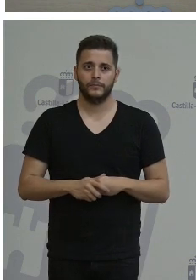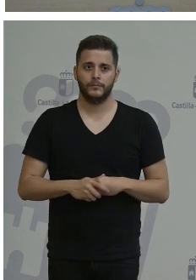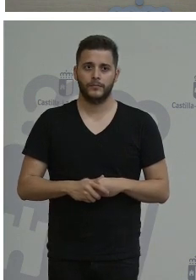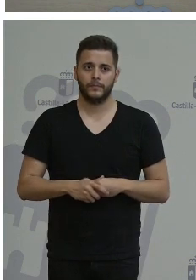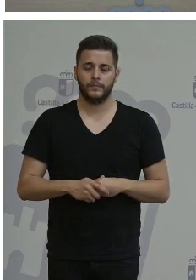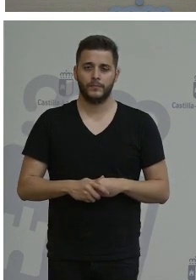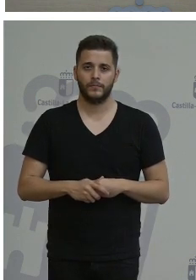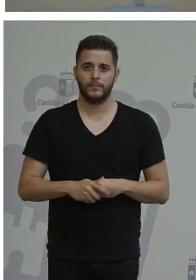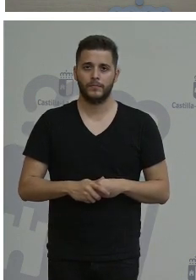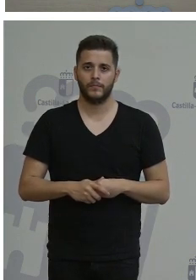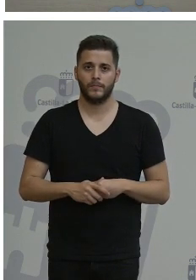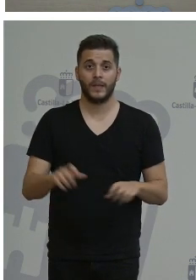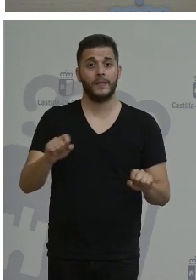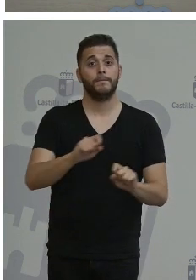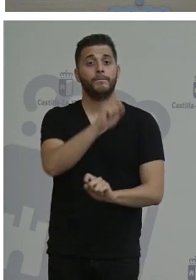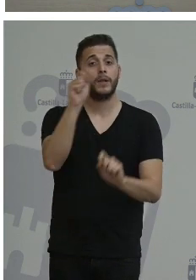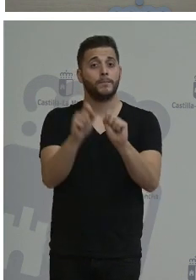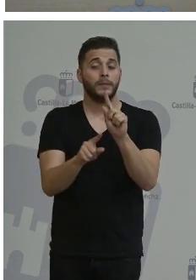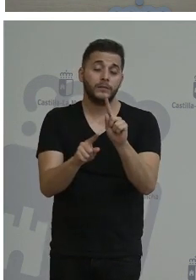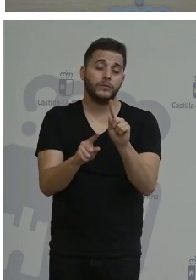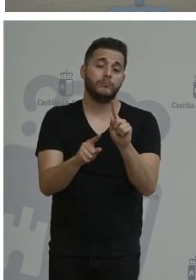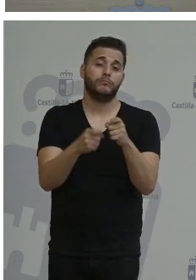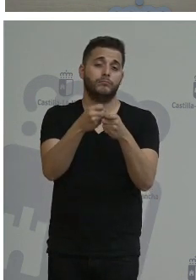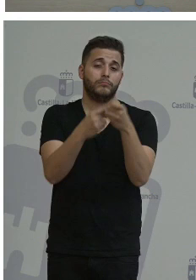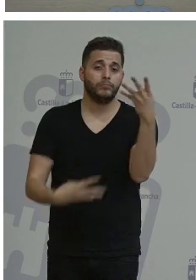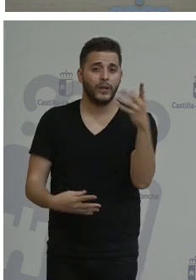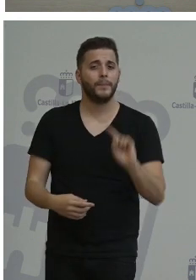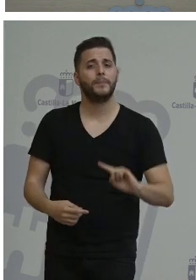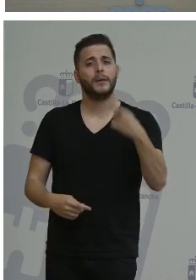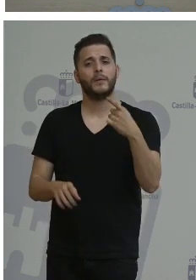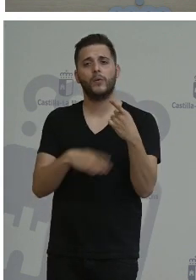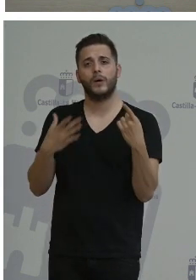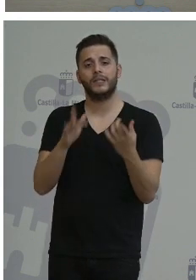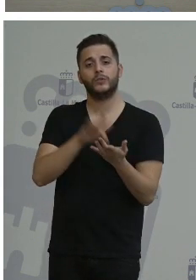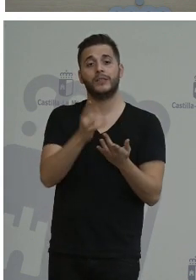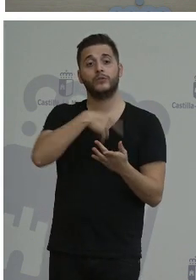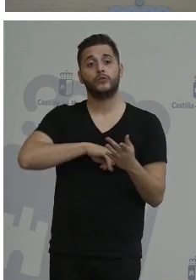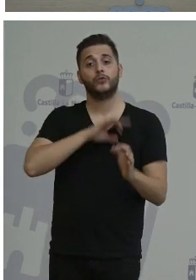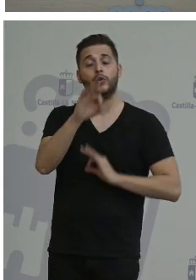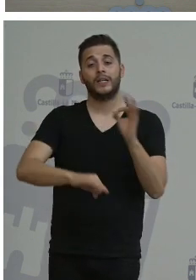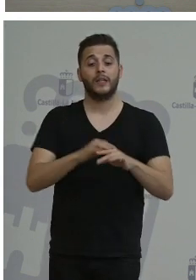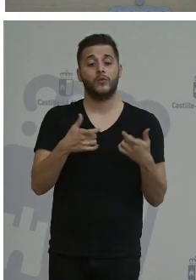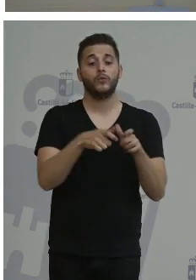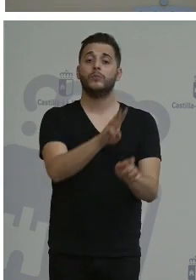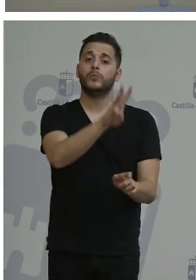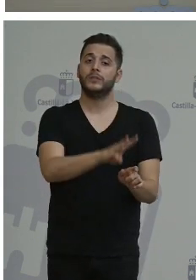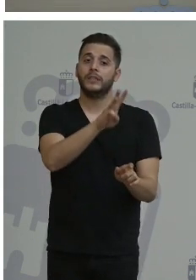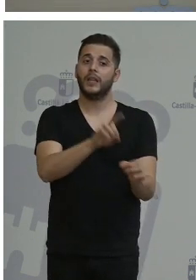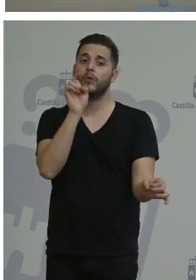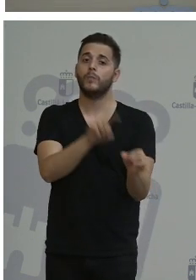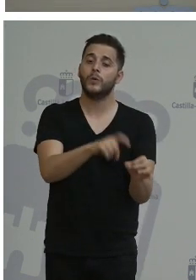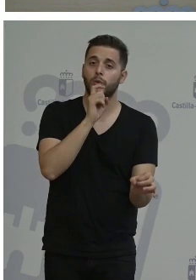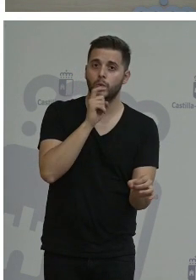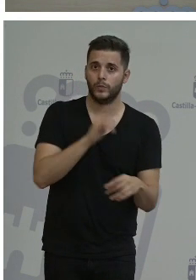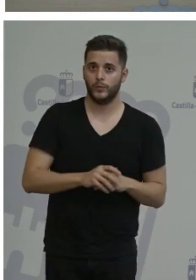La primera de estas 21 cuestiones o 21 preguntas es ¿cómo damos cabidas a las organizaciones del tercer sector? Pues